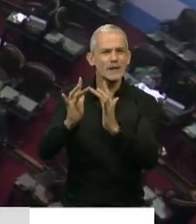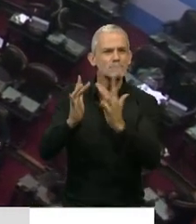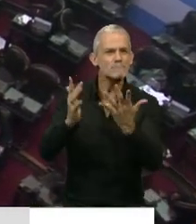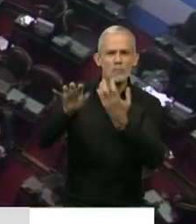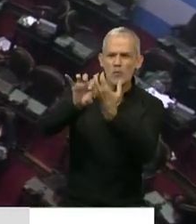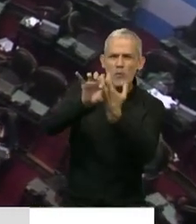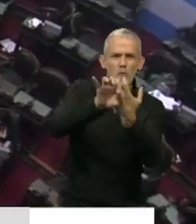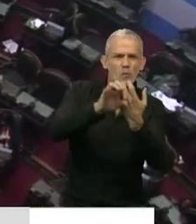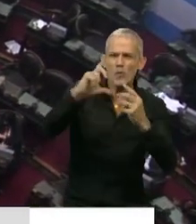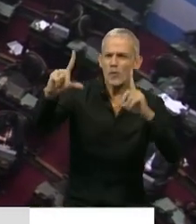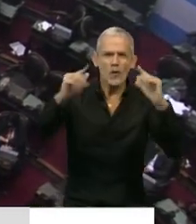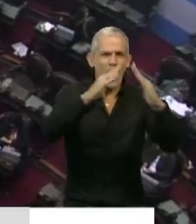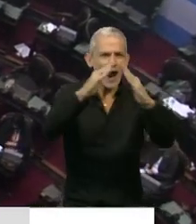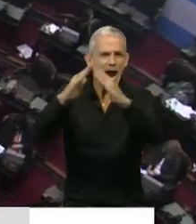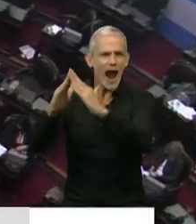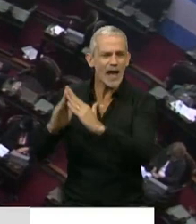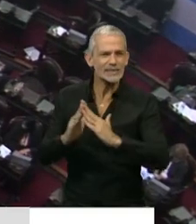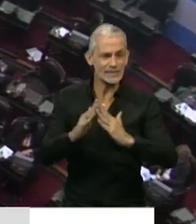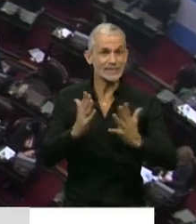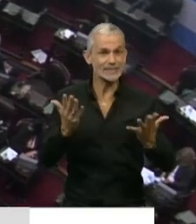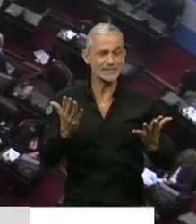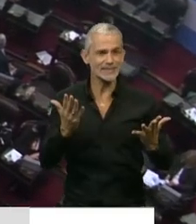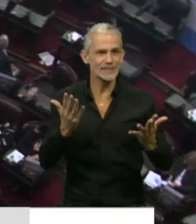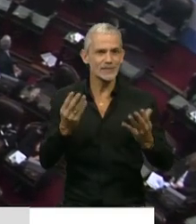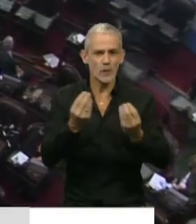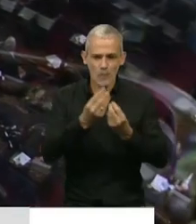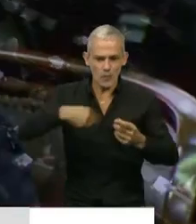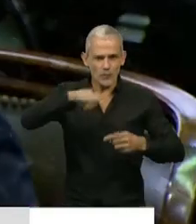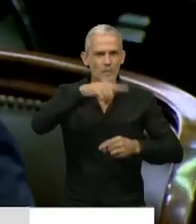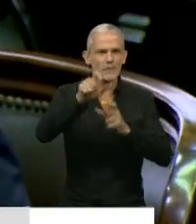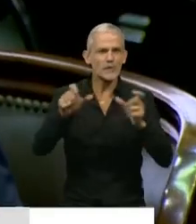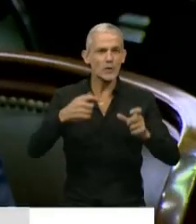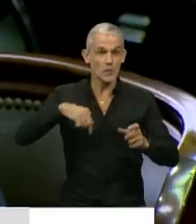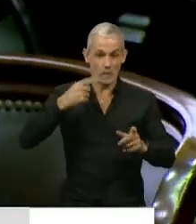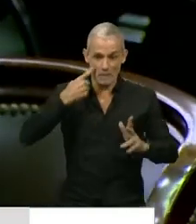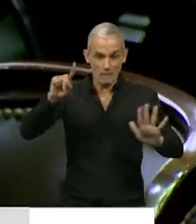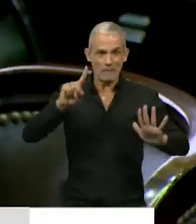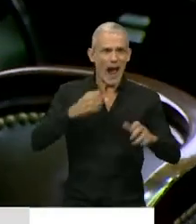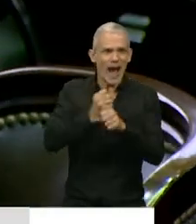remota, quizás para muchos de nosotros desconocida.